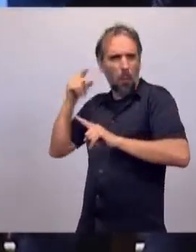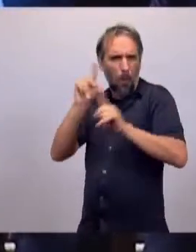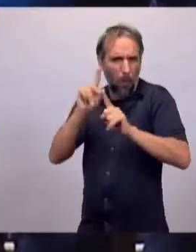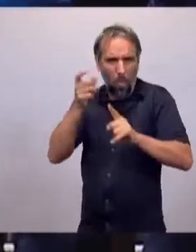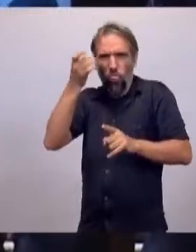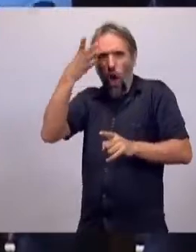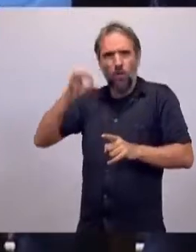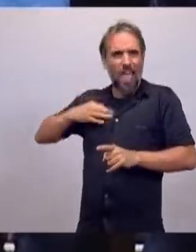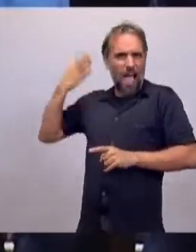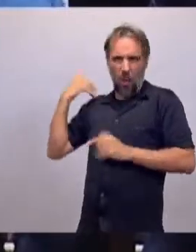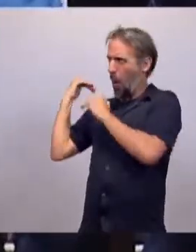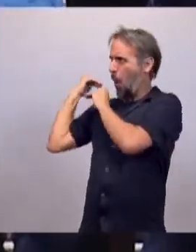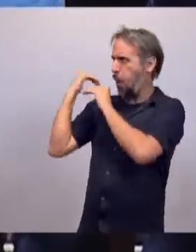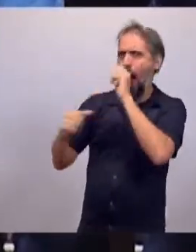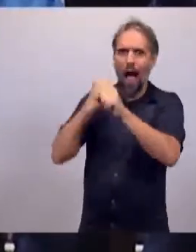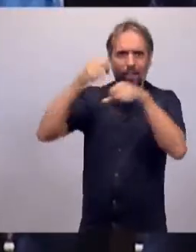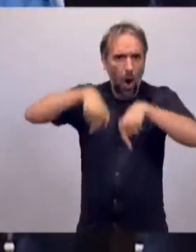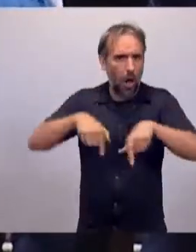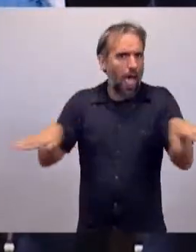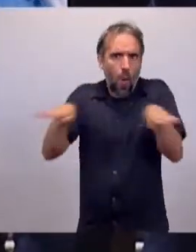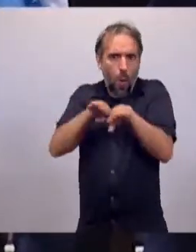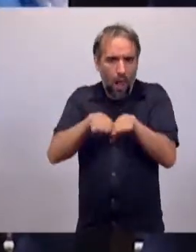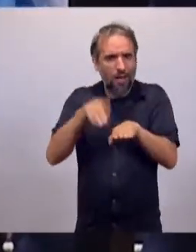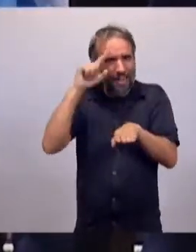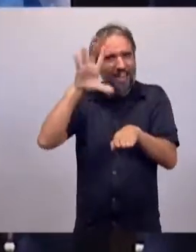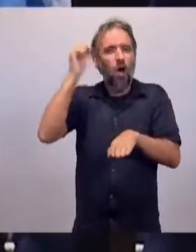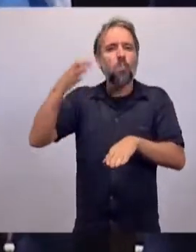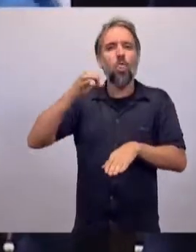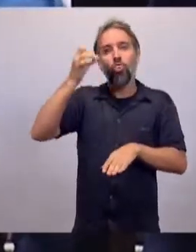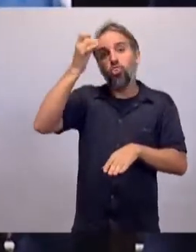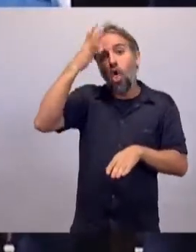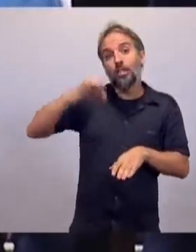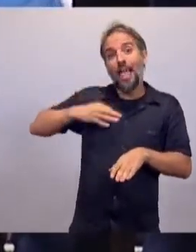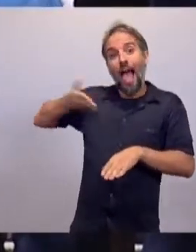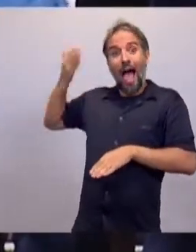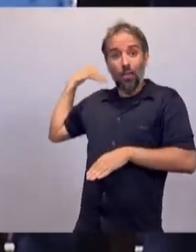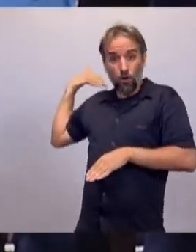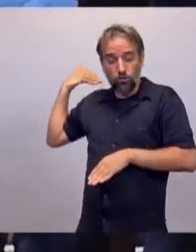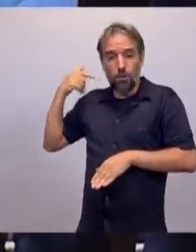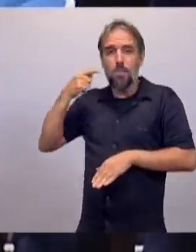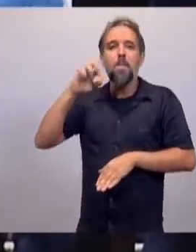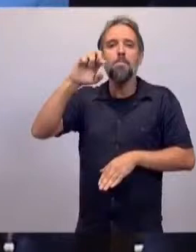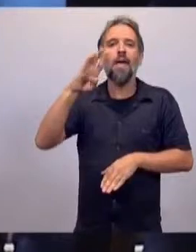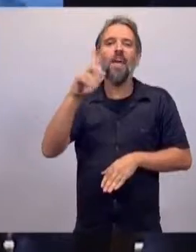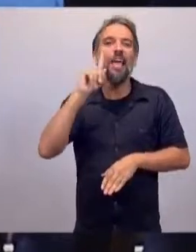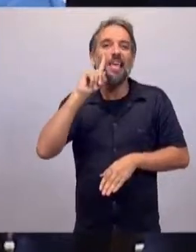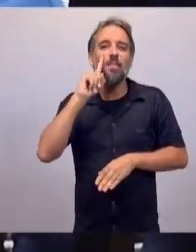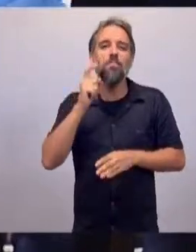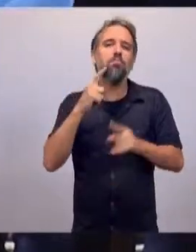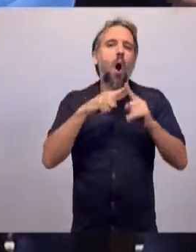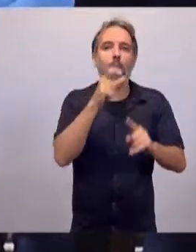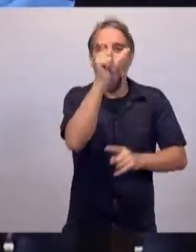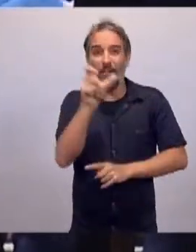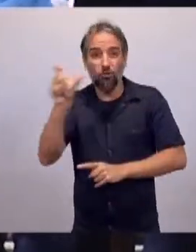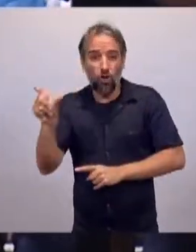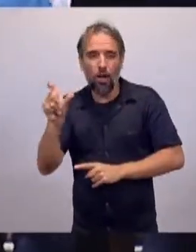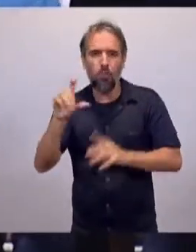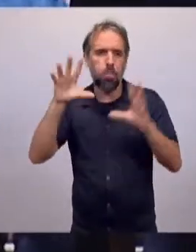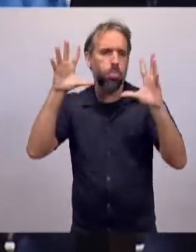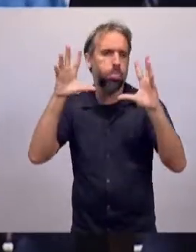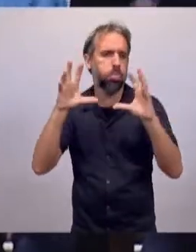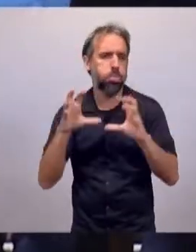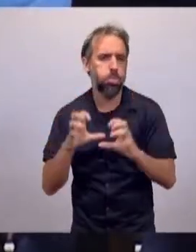12 años. Recordemos que en los últimos 12 años el PBI per cápita ha